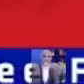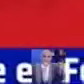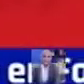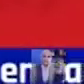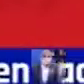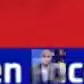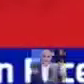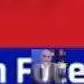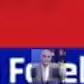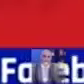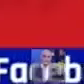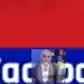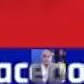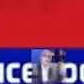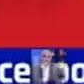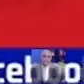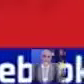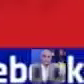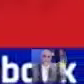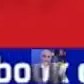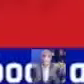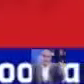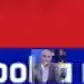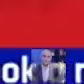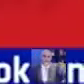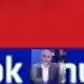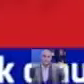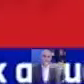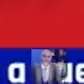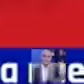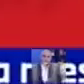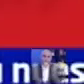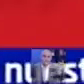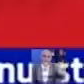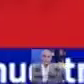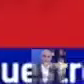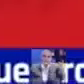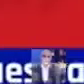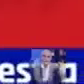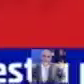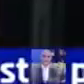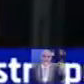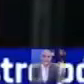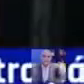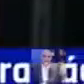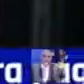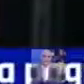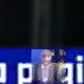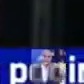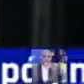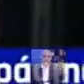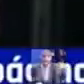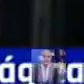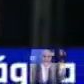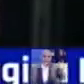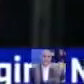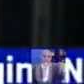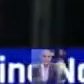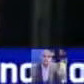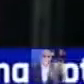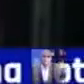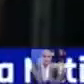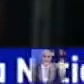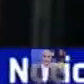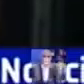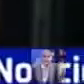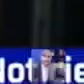que definitivamente serle honesto a la audiencia. Pero yo nada más les digo, hasta